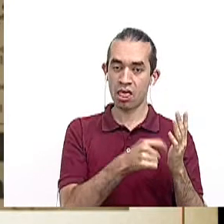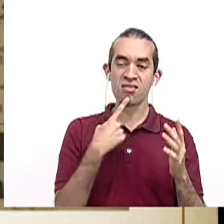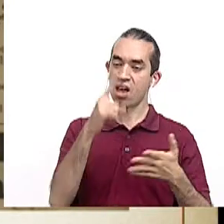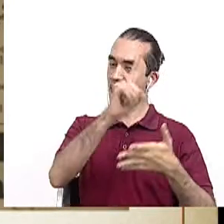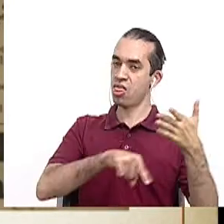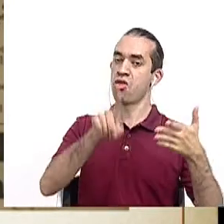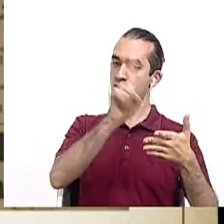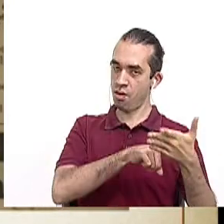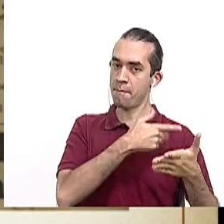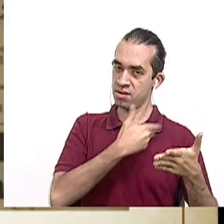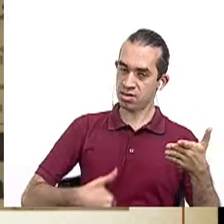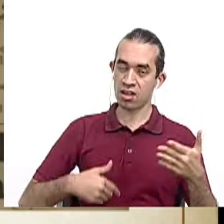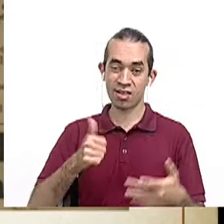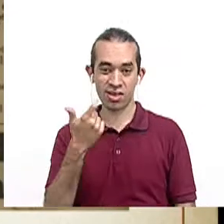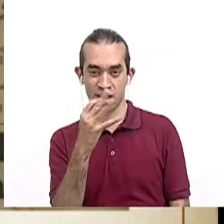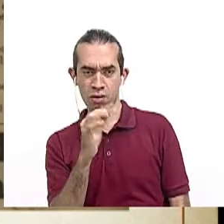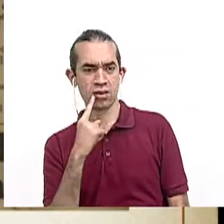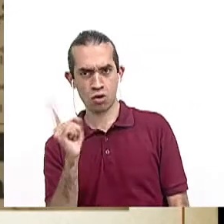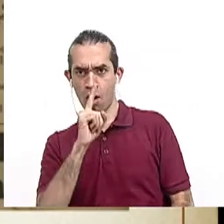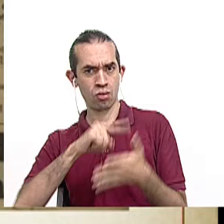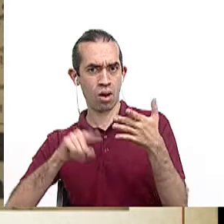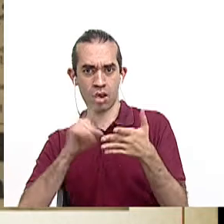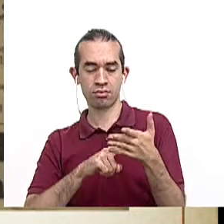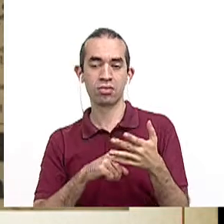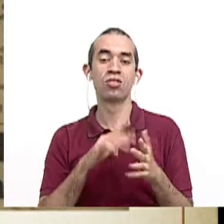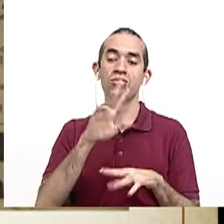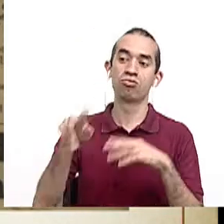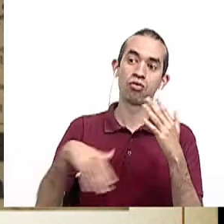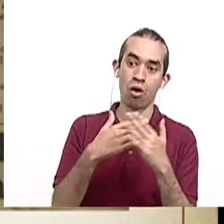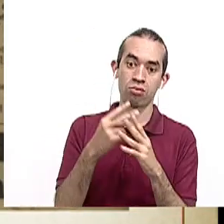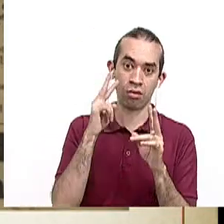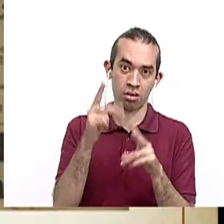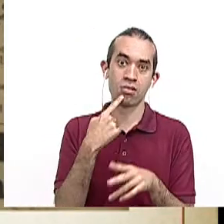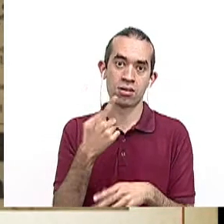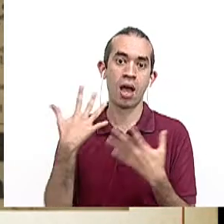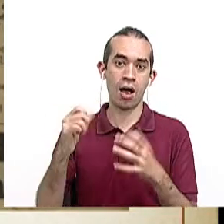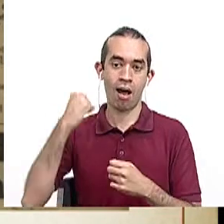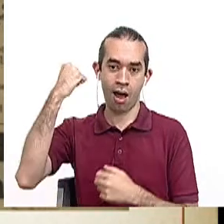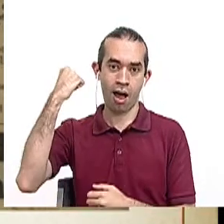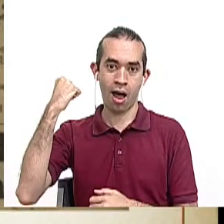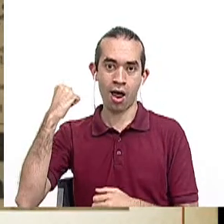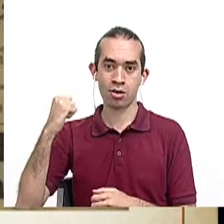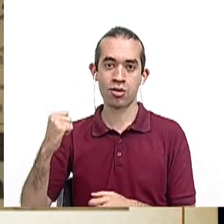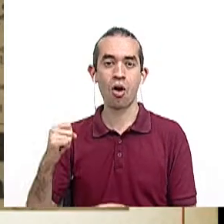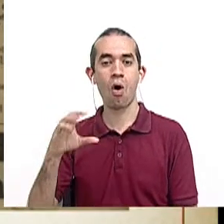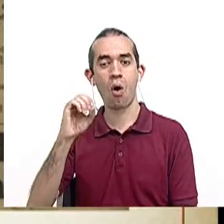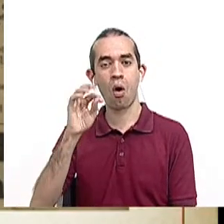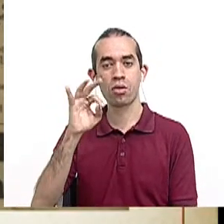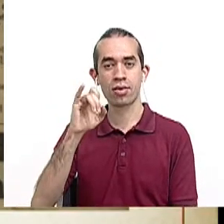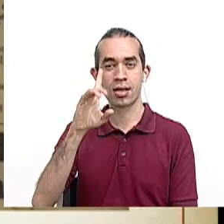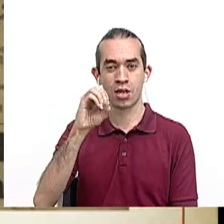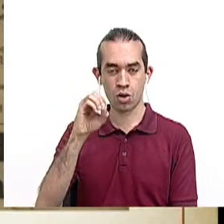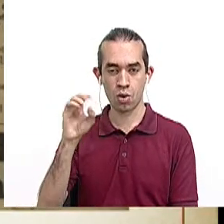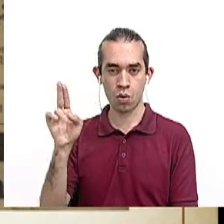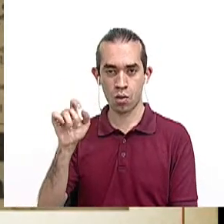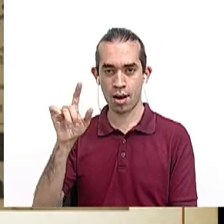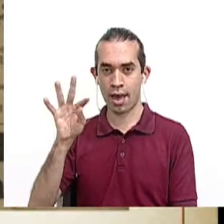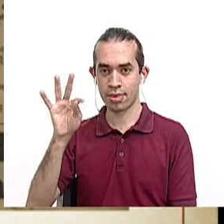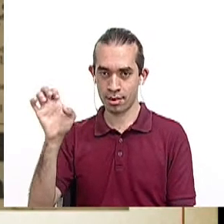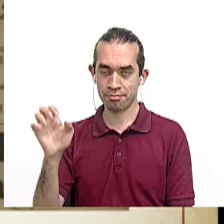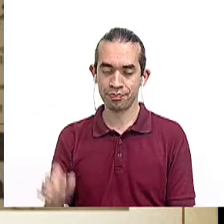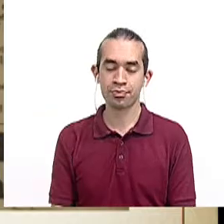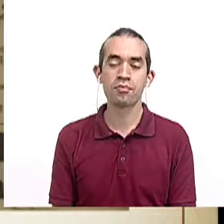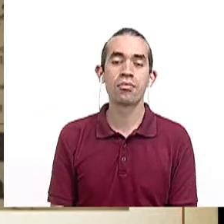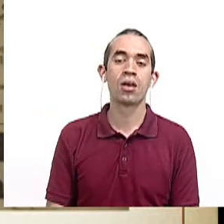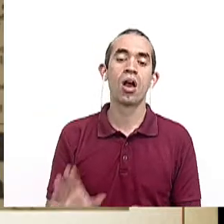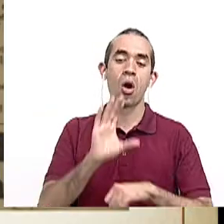presidencial que todas las condiciones decían que había ganado don Otilio Ulate Blanco. El Consejo Nacional Electoral y luego el Congreso